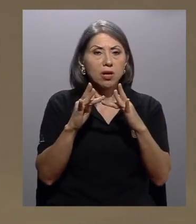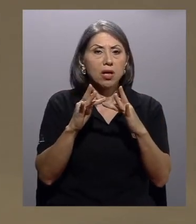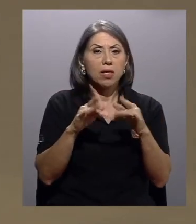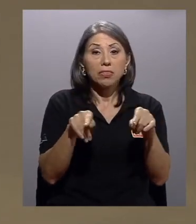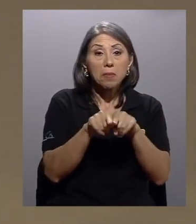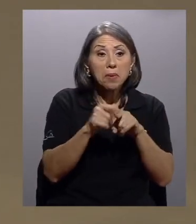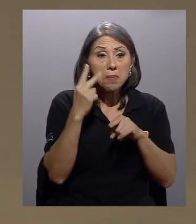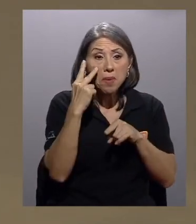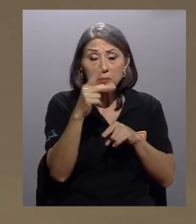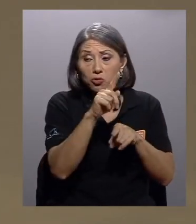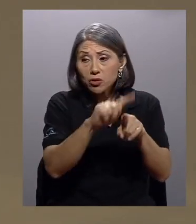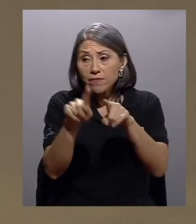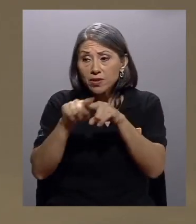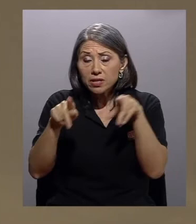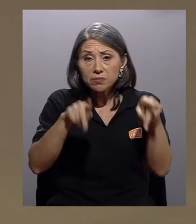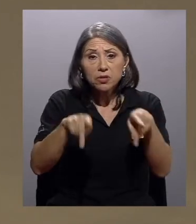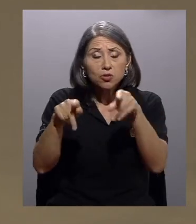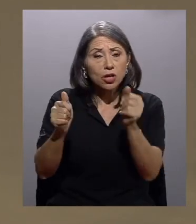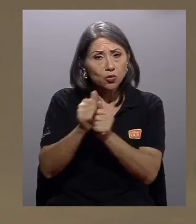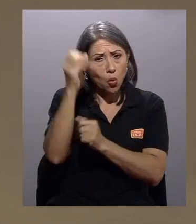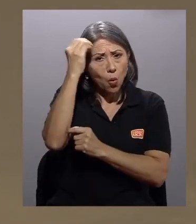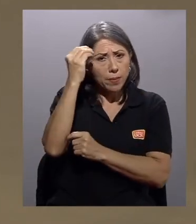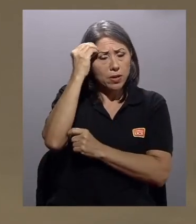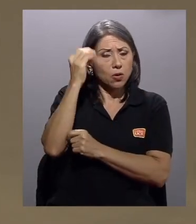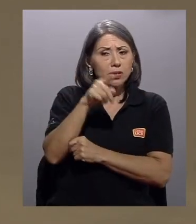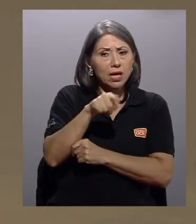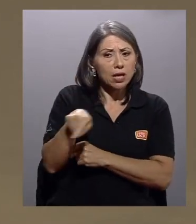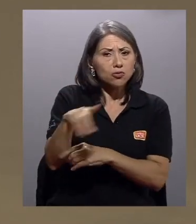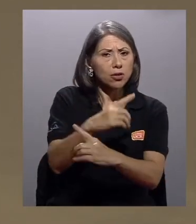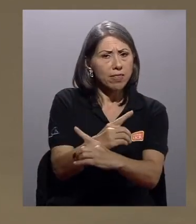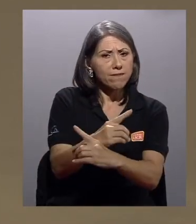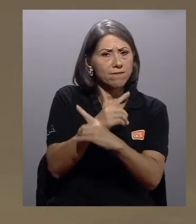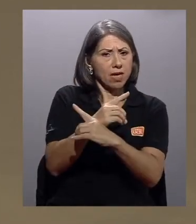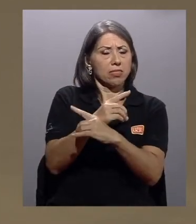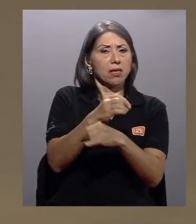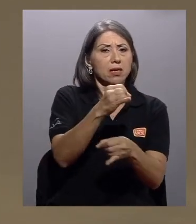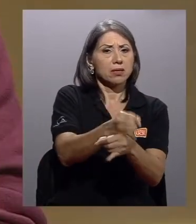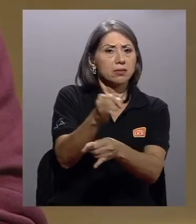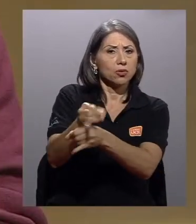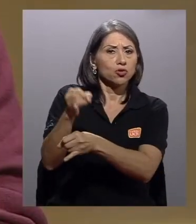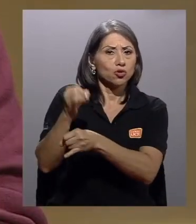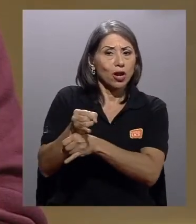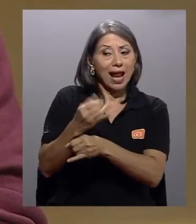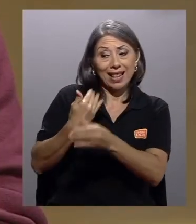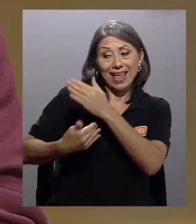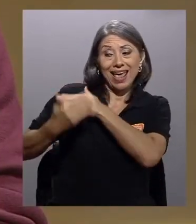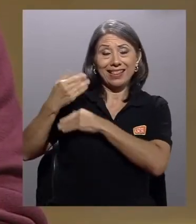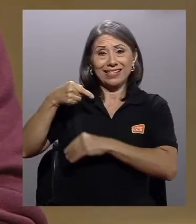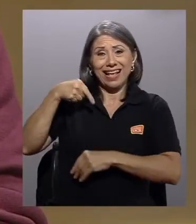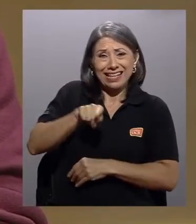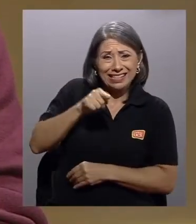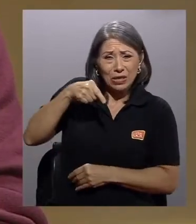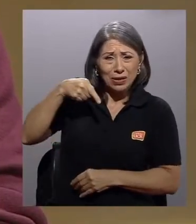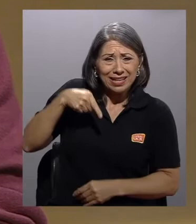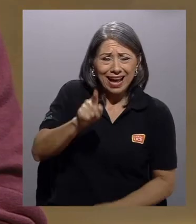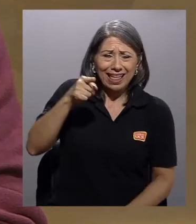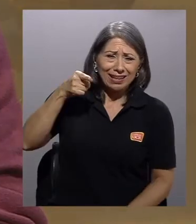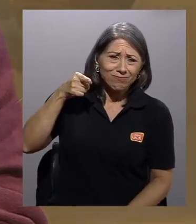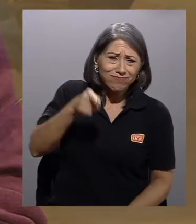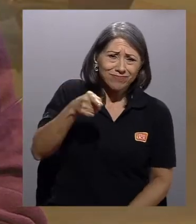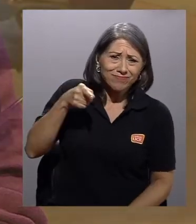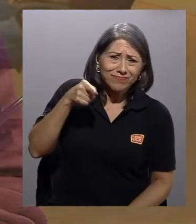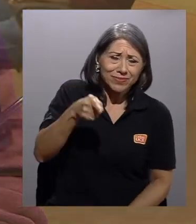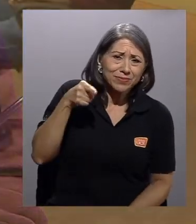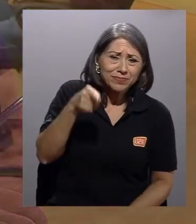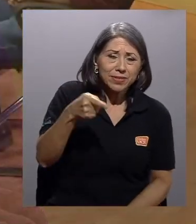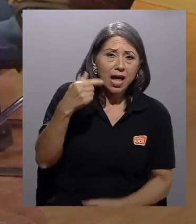de la gente una defensa de una institucionalidad que ha sido atacada, ¿verdad?, constantemente